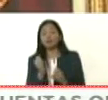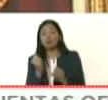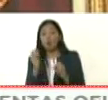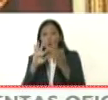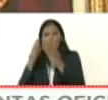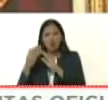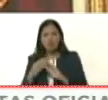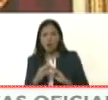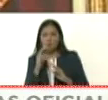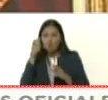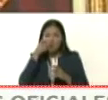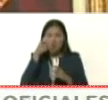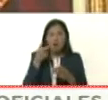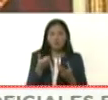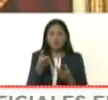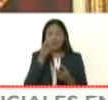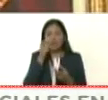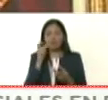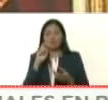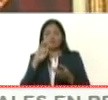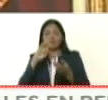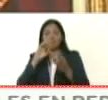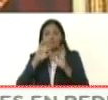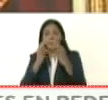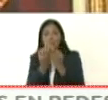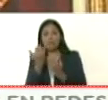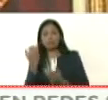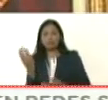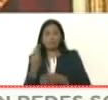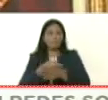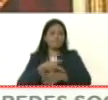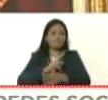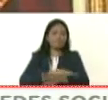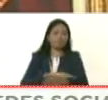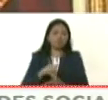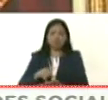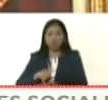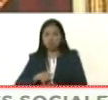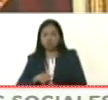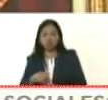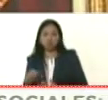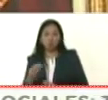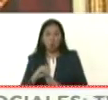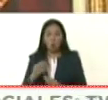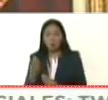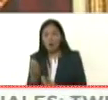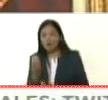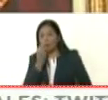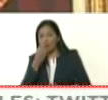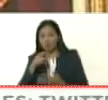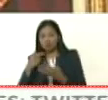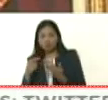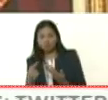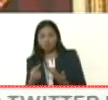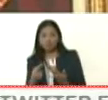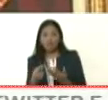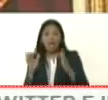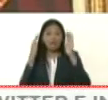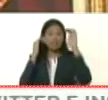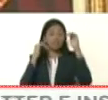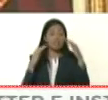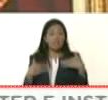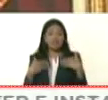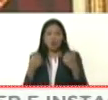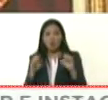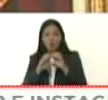quién, la familia que tiene más problemas, la familia más vulnerable. Y buscando para atender su salud, la